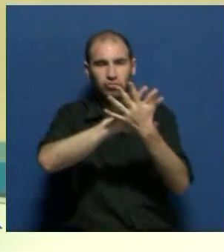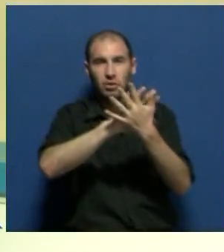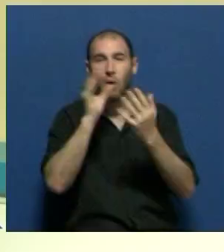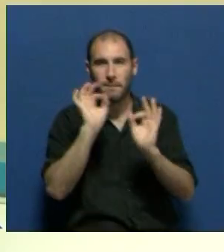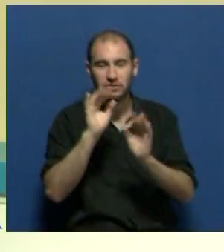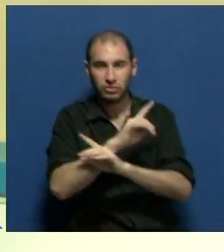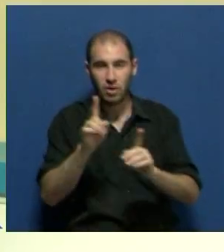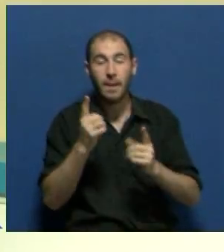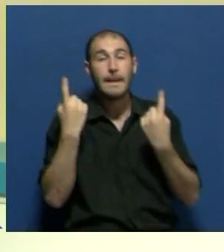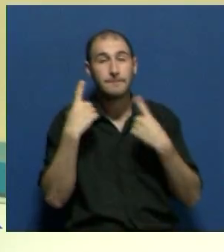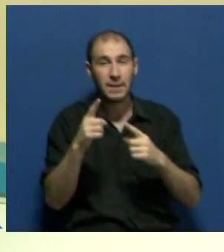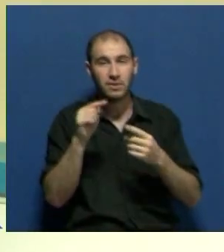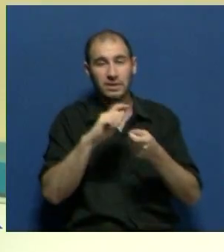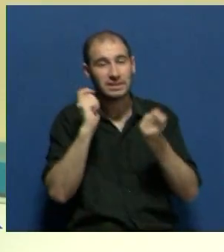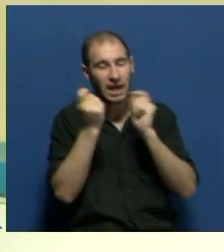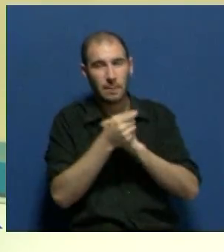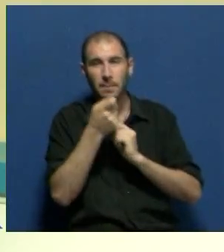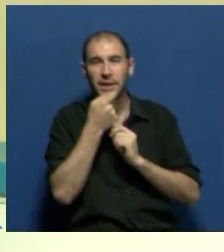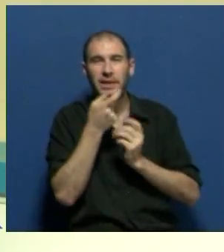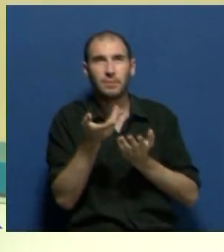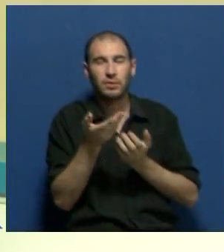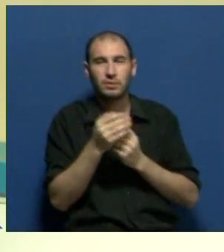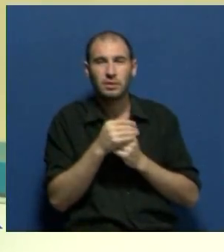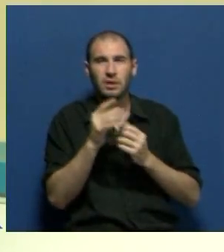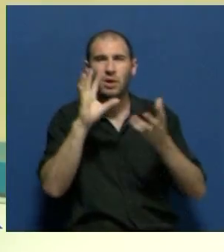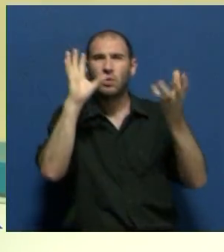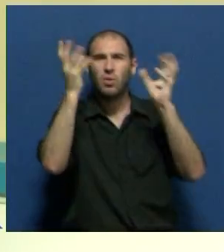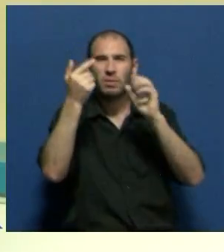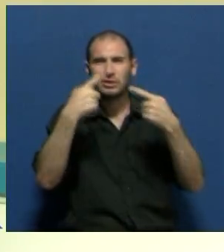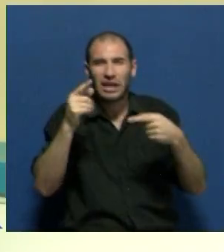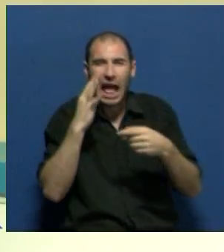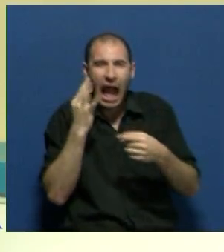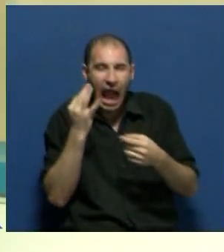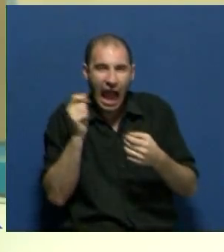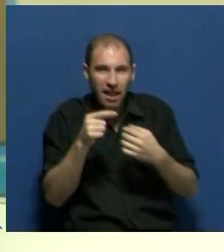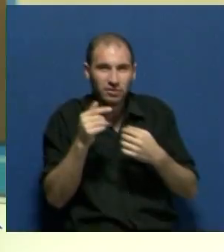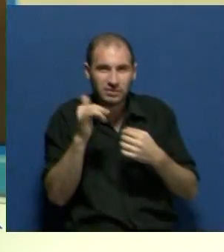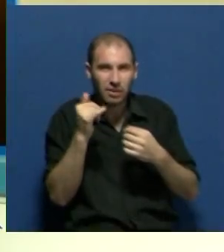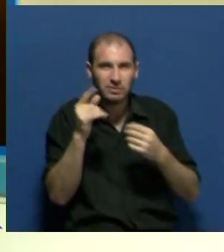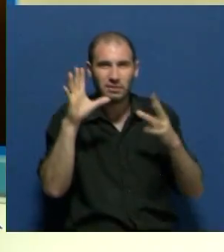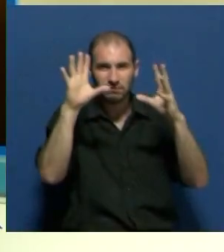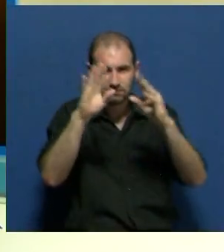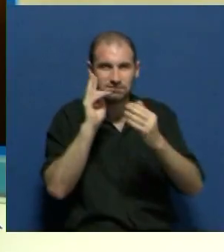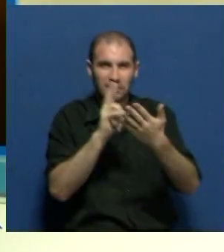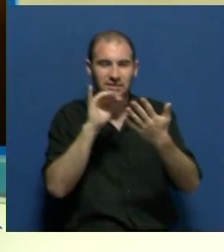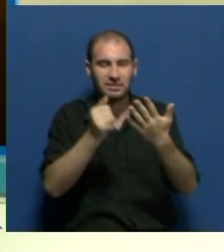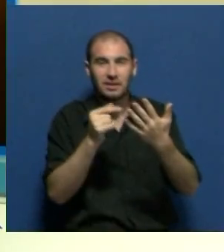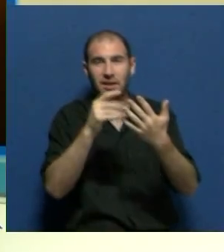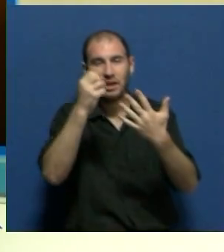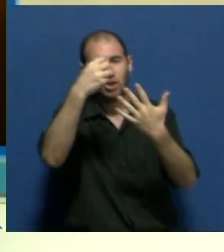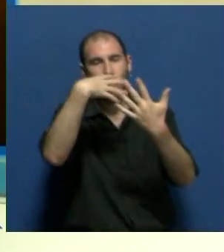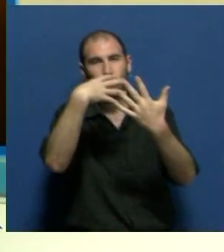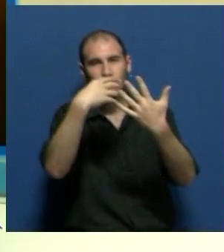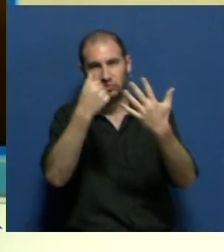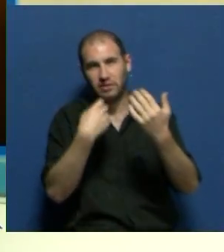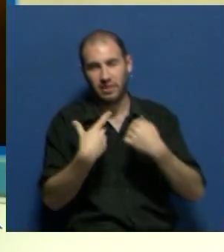un 60%, pero va a haber un cambio como si hubiese una nube. Hay algo que va a observarse en ese rayo de luz que